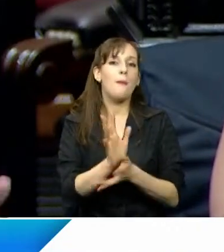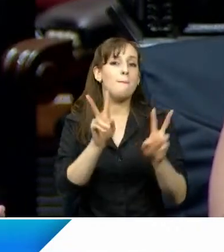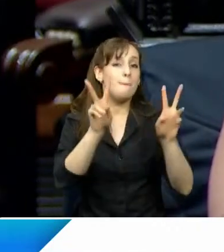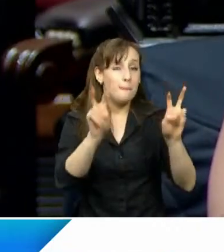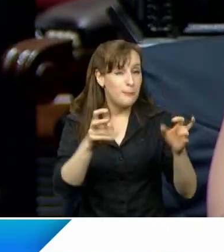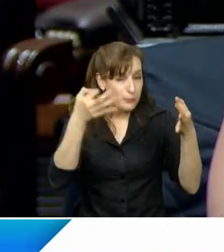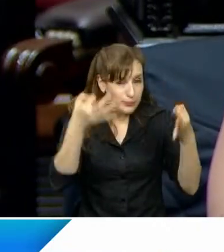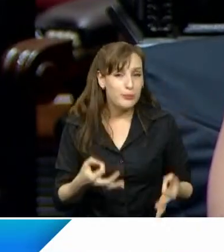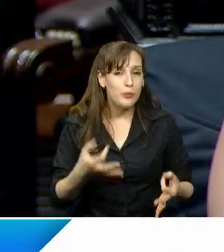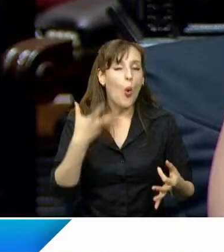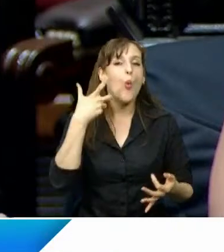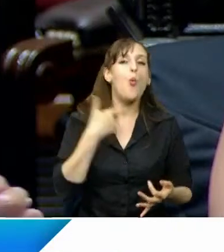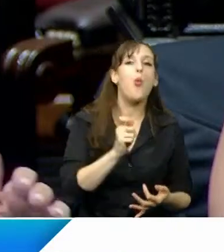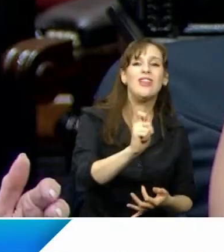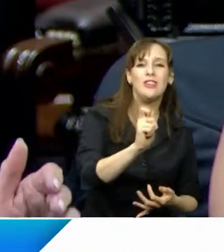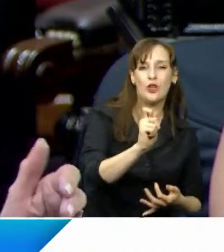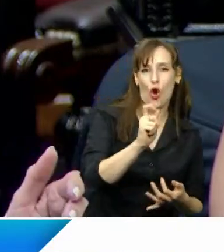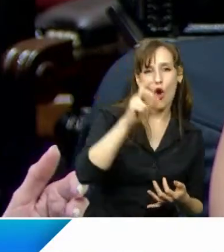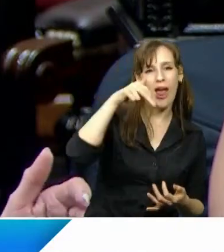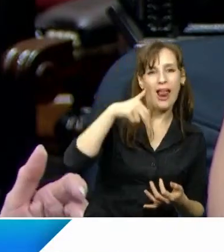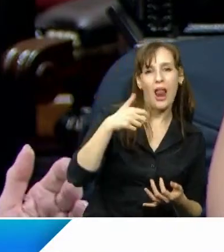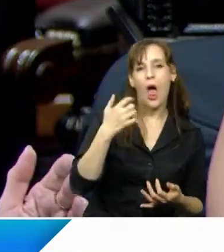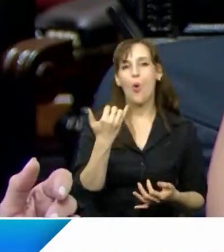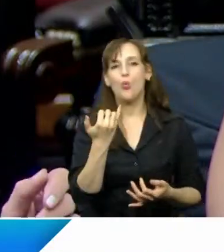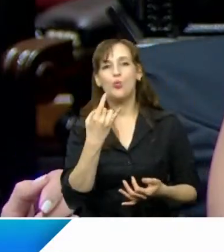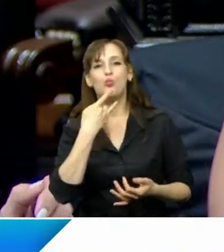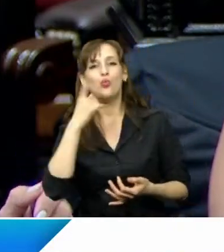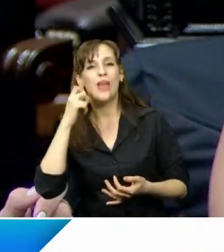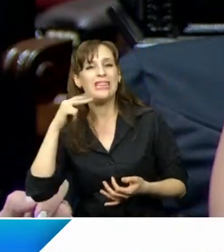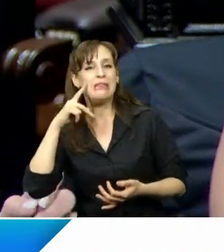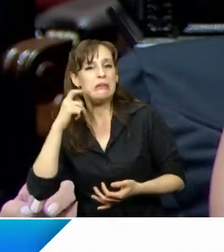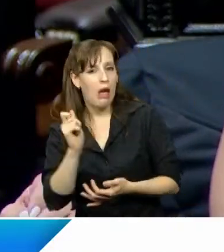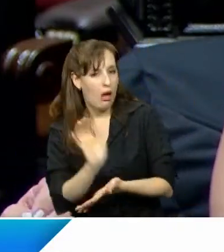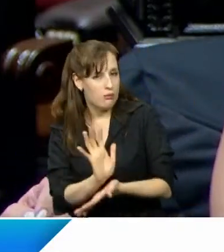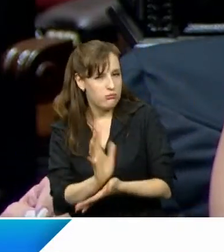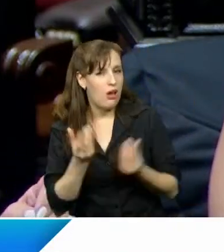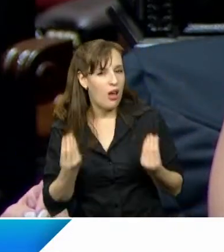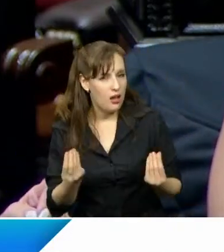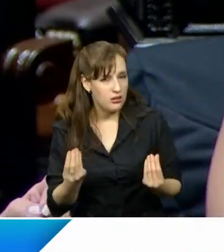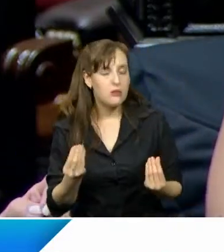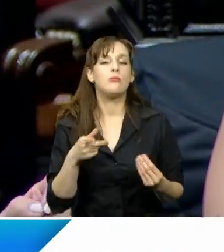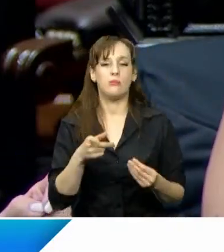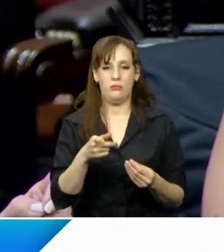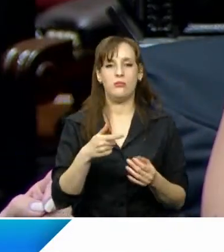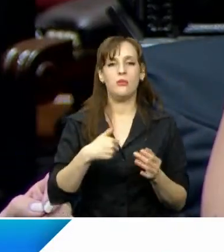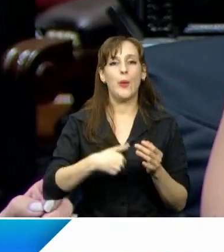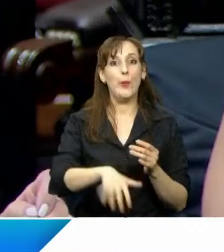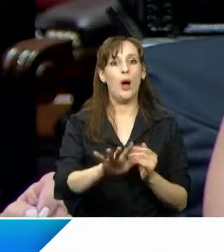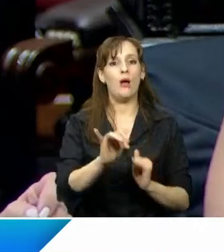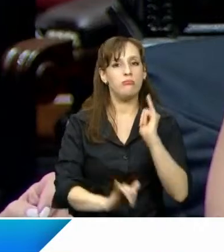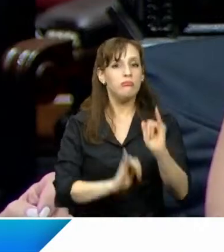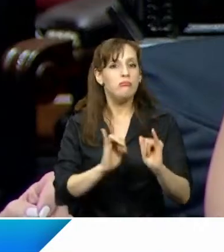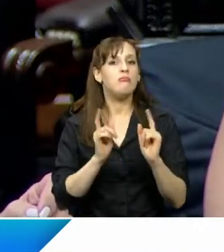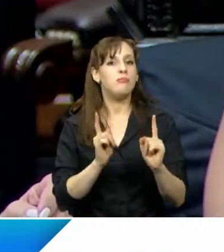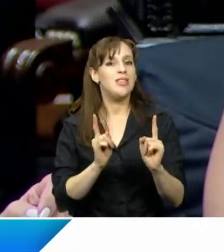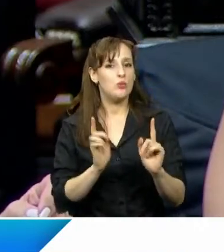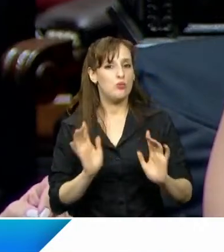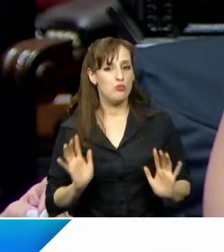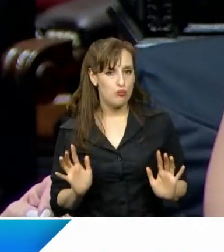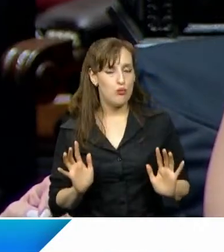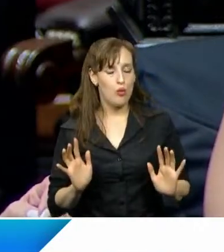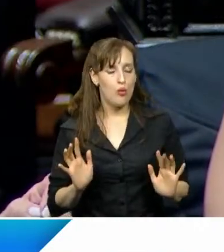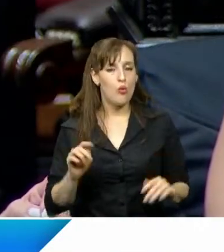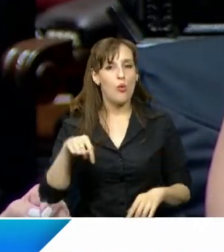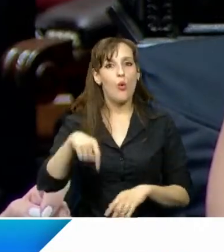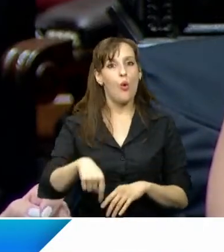arranco explicando para que el ciudadano de a pie también tenga la importancia del momento histórico de lo que hoy estamos